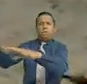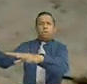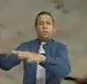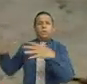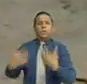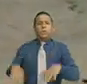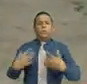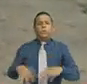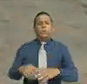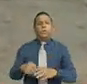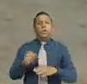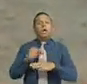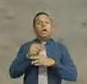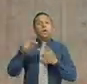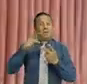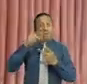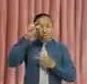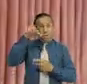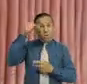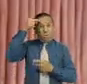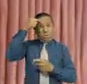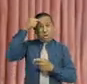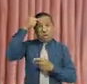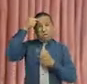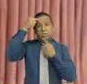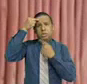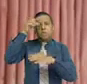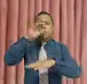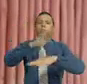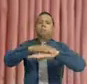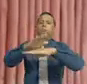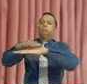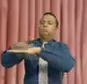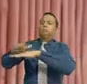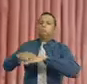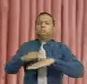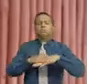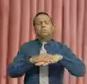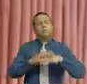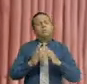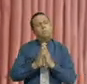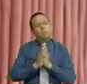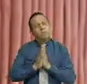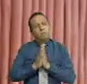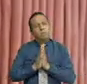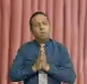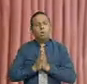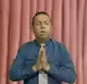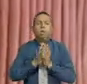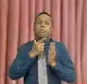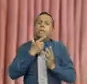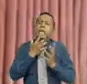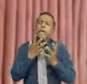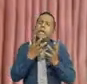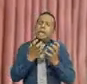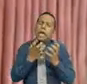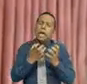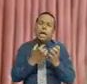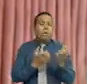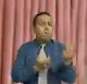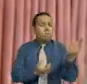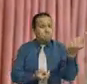la gobernadora hizo un llamado. Sí nos gustaría de que se haga en este caso el